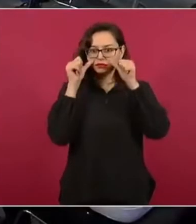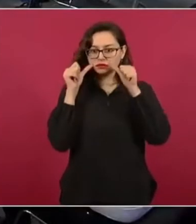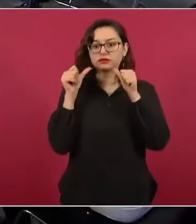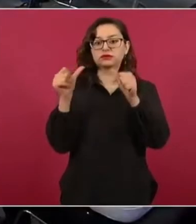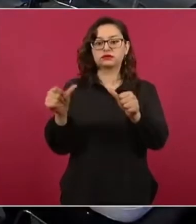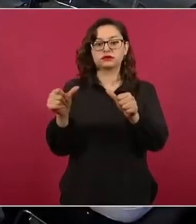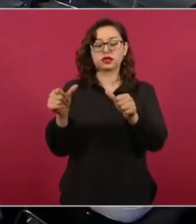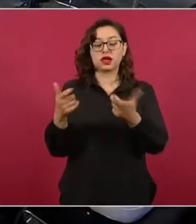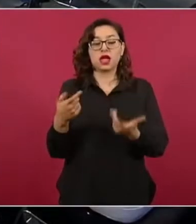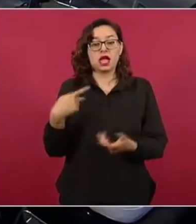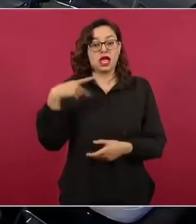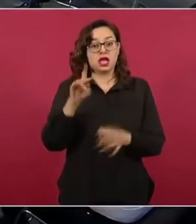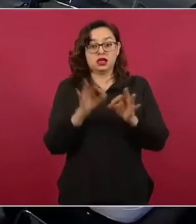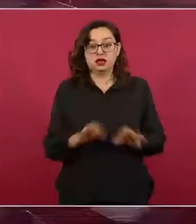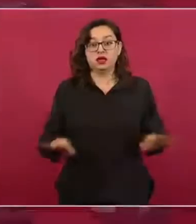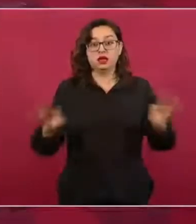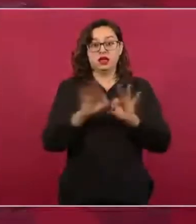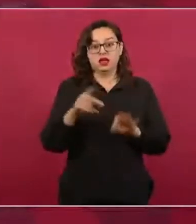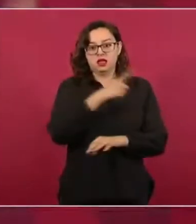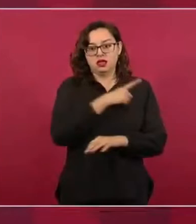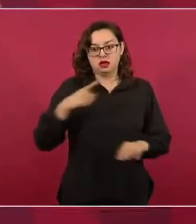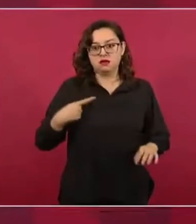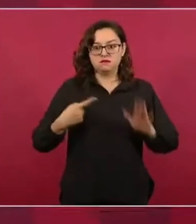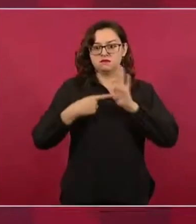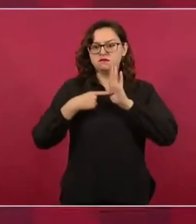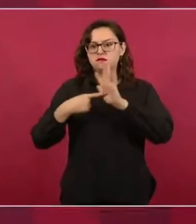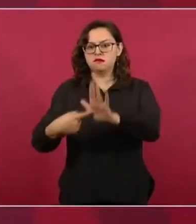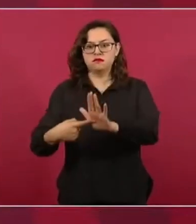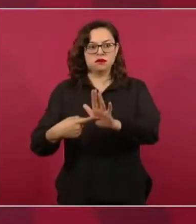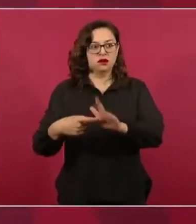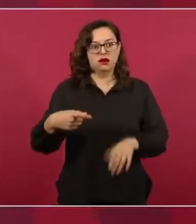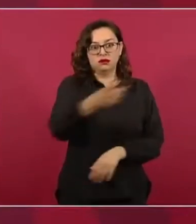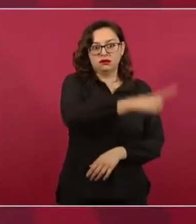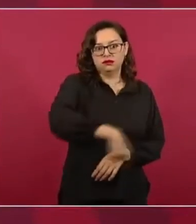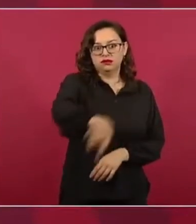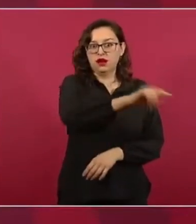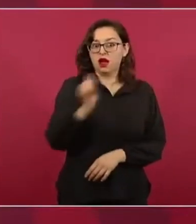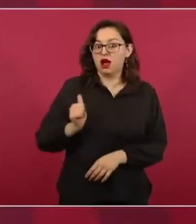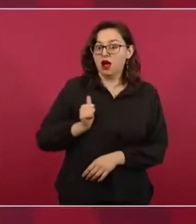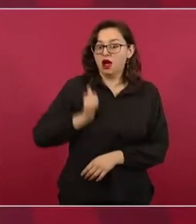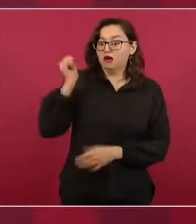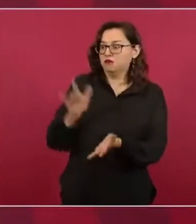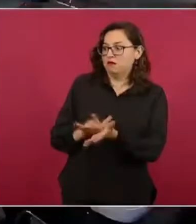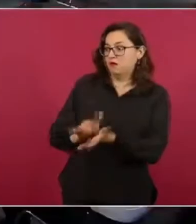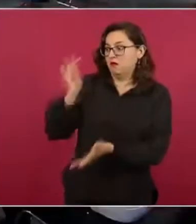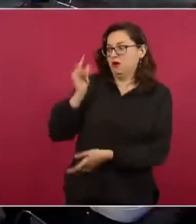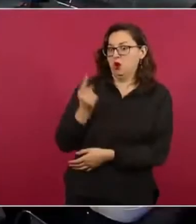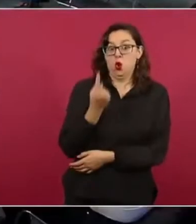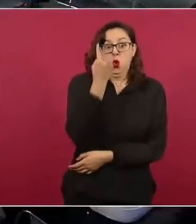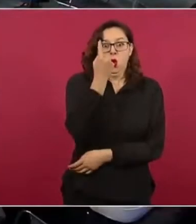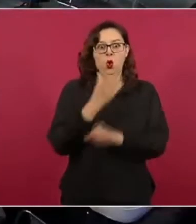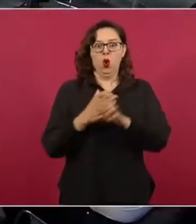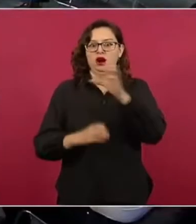quiero aquí subrayar es cómo se magnifica. Imagínense la vergüenza que